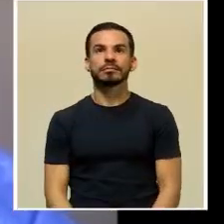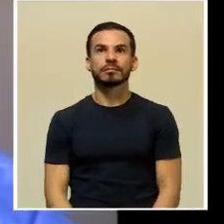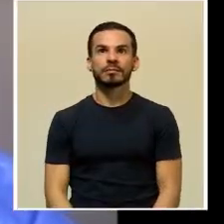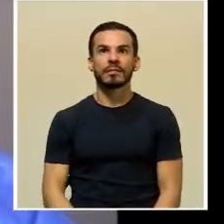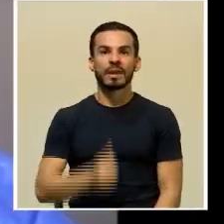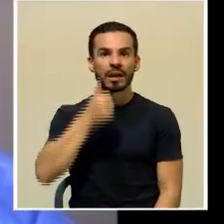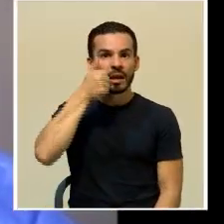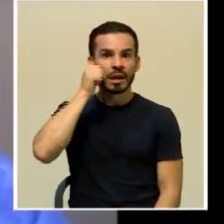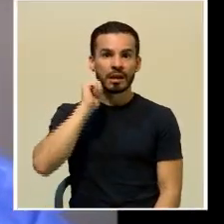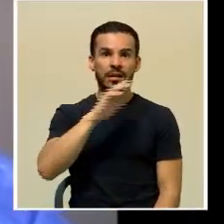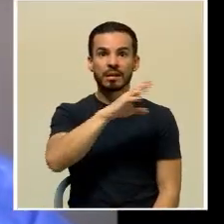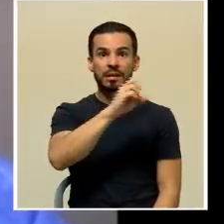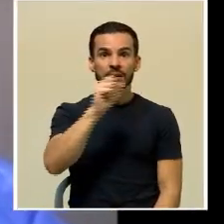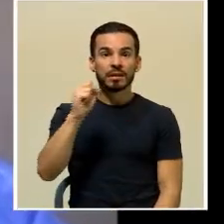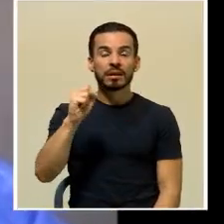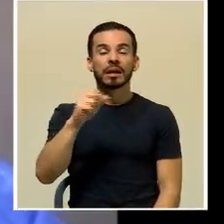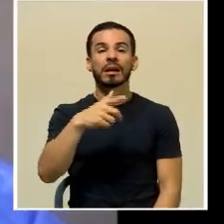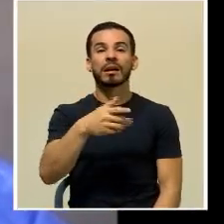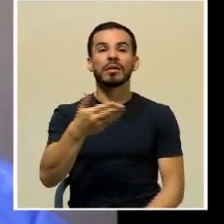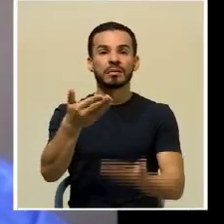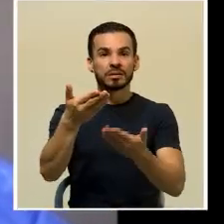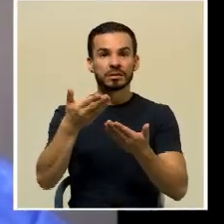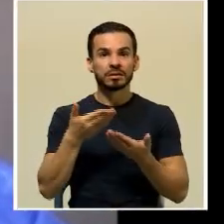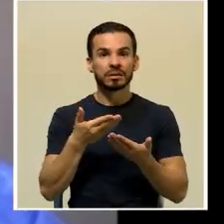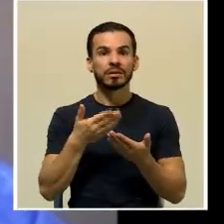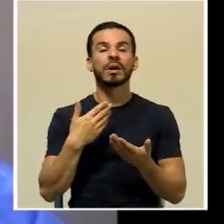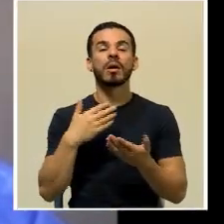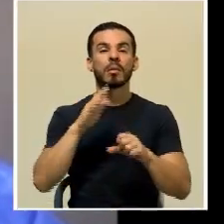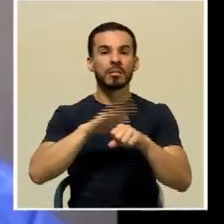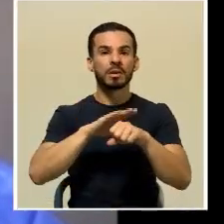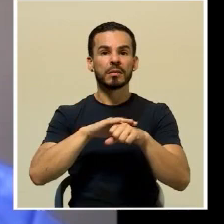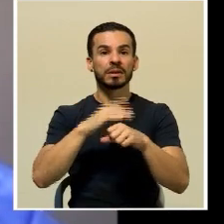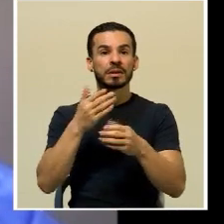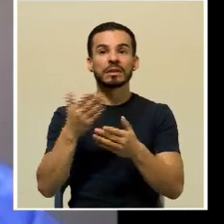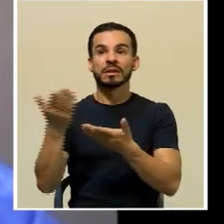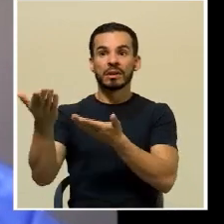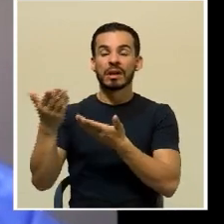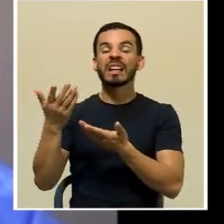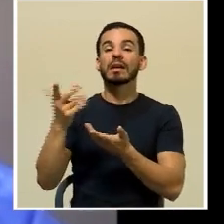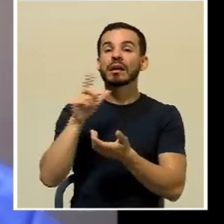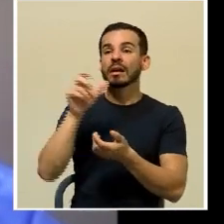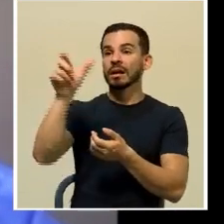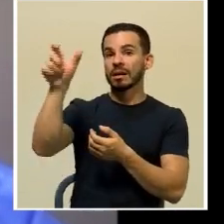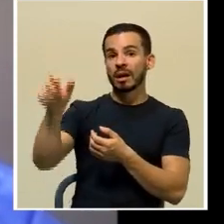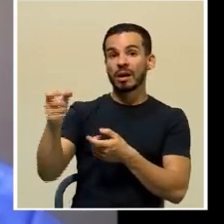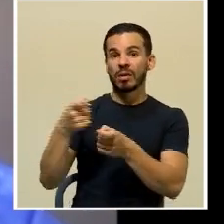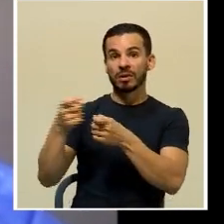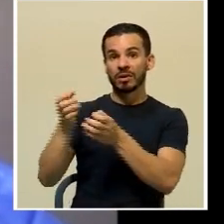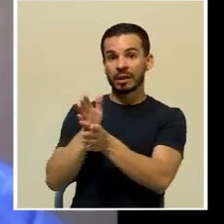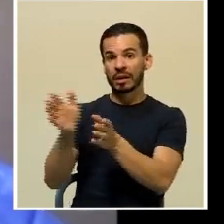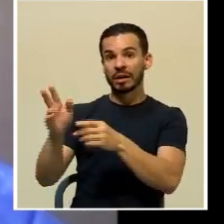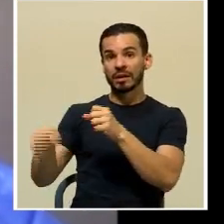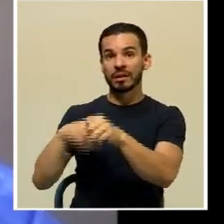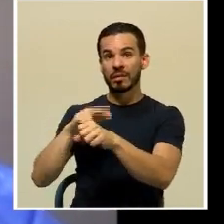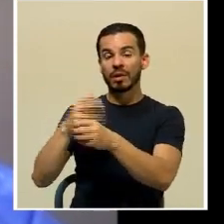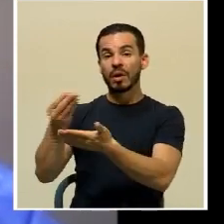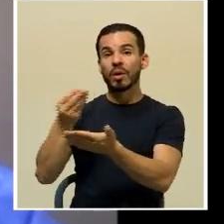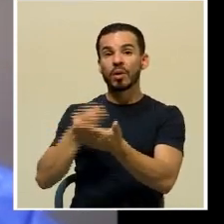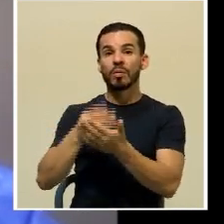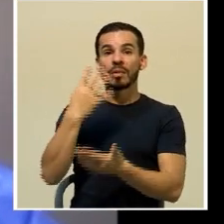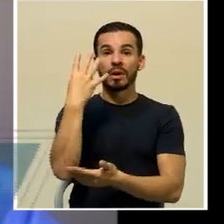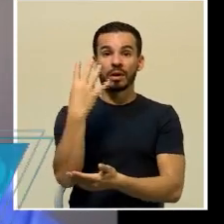día de ayer, la Caja Costarricense de Seguro Social recibió la autorización por parte de la Contraloría General de la República para la compra de